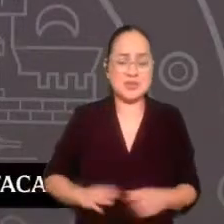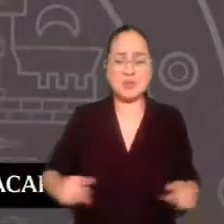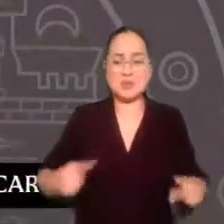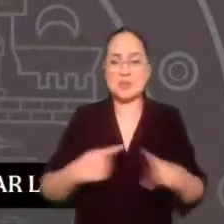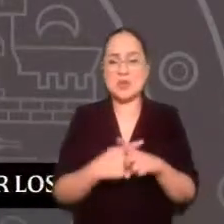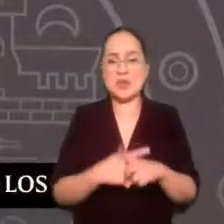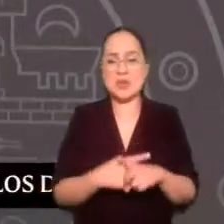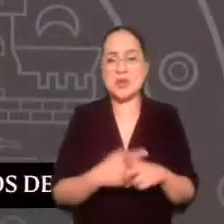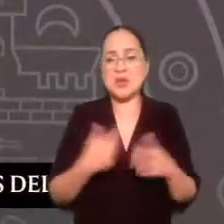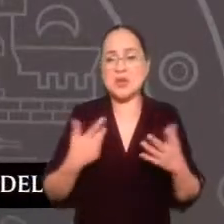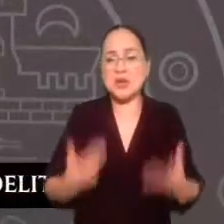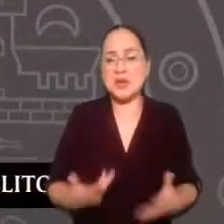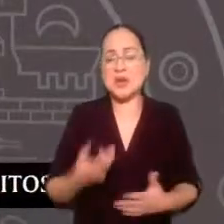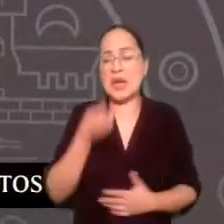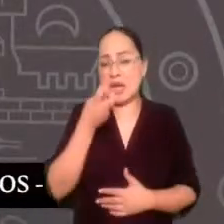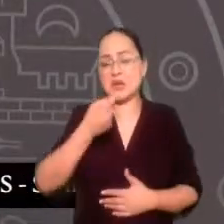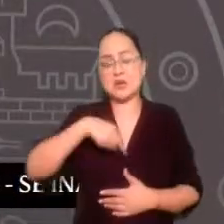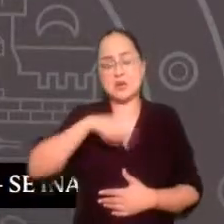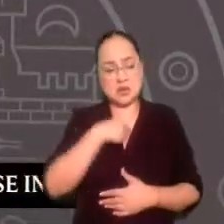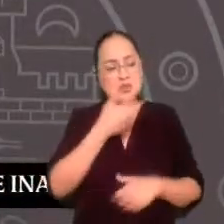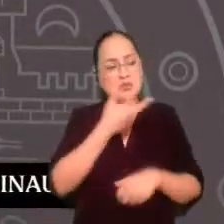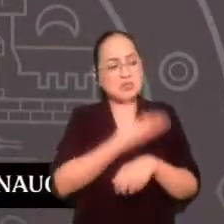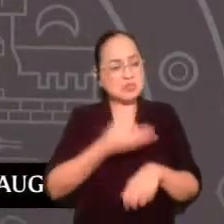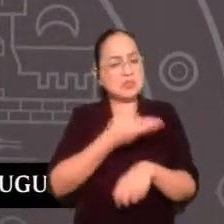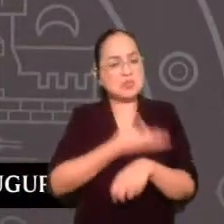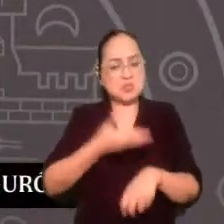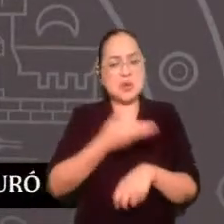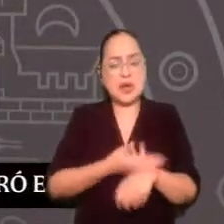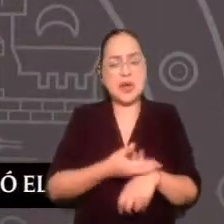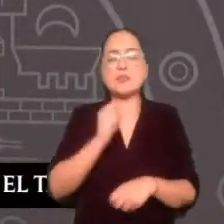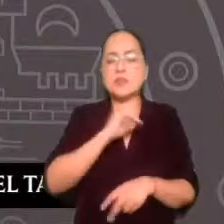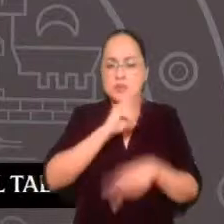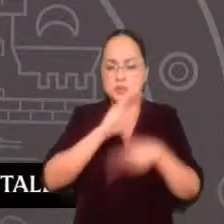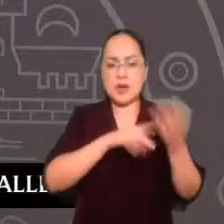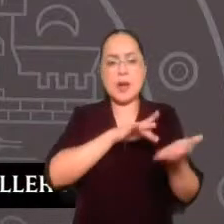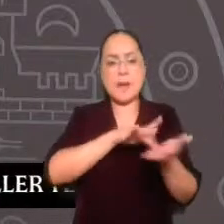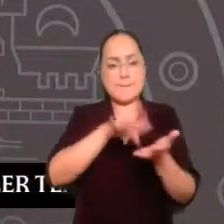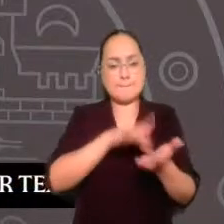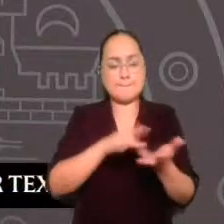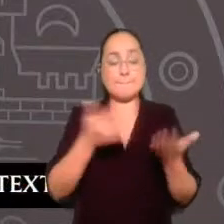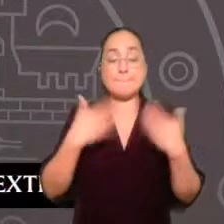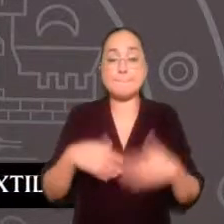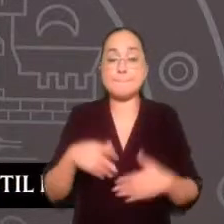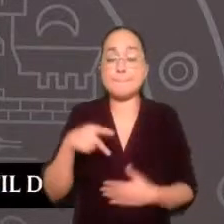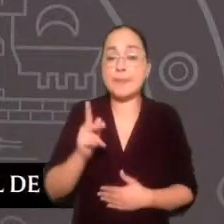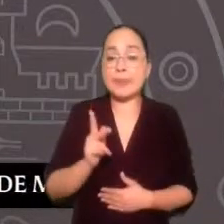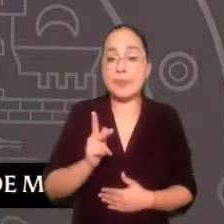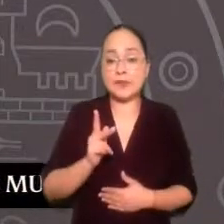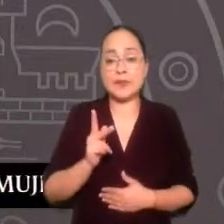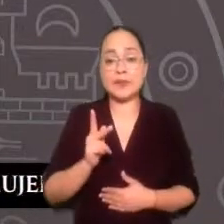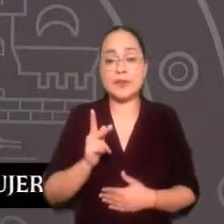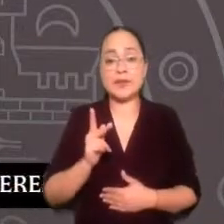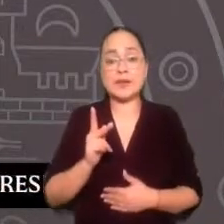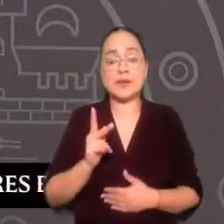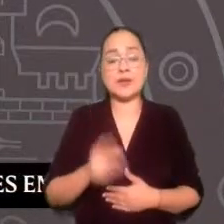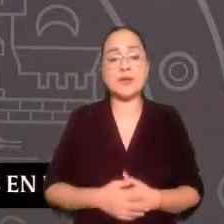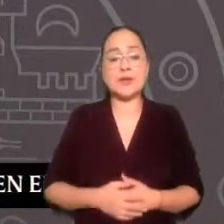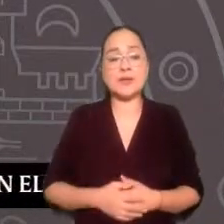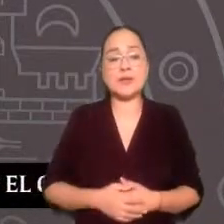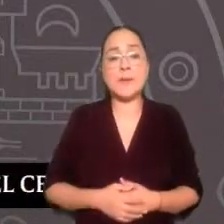estamos cuadrándolo, ¿no? Lo vamos a apoyar para los policías, pero vamos a apurarnos